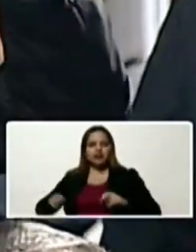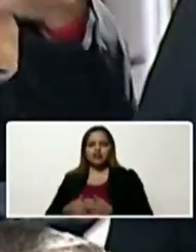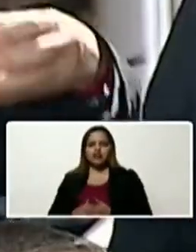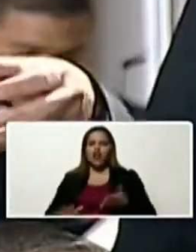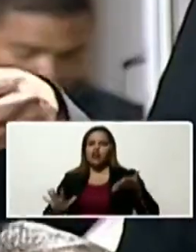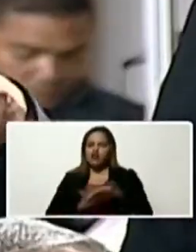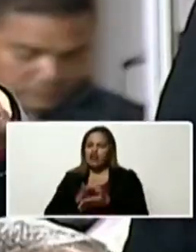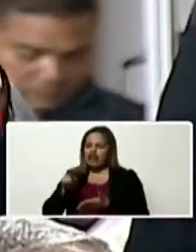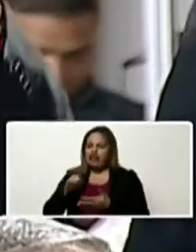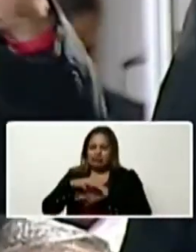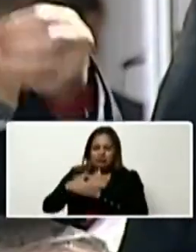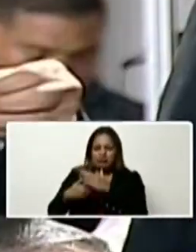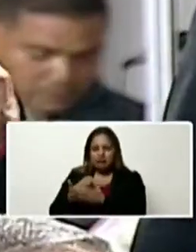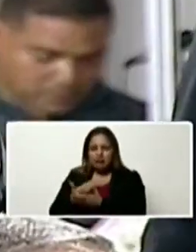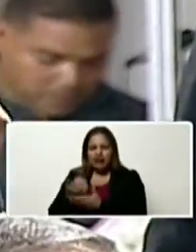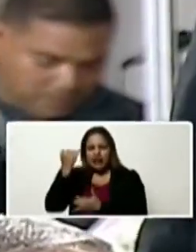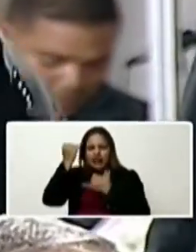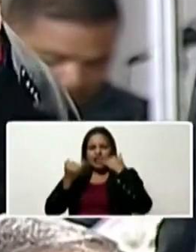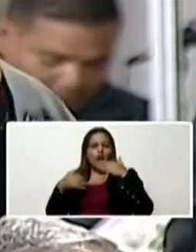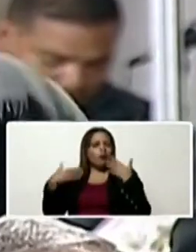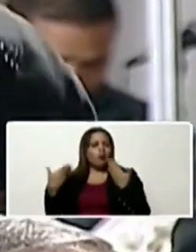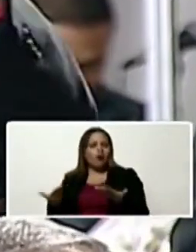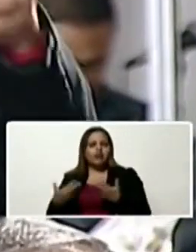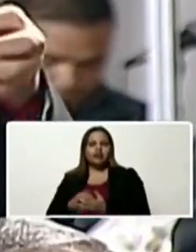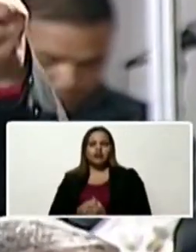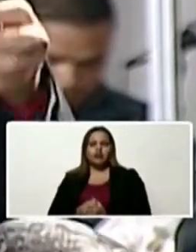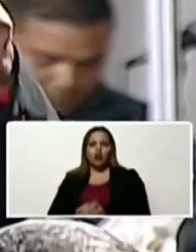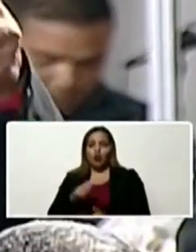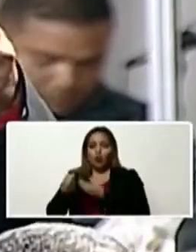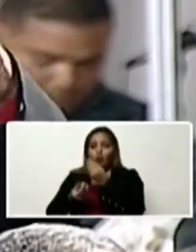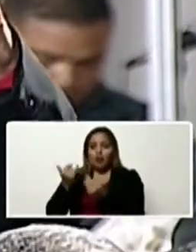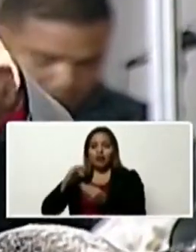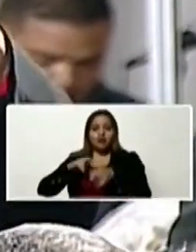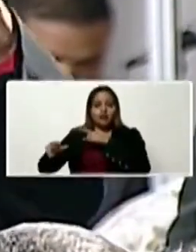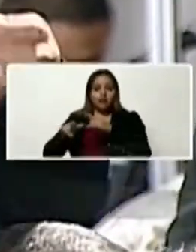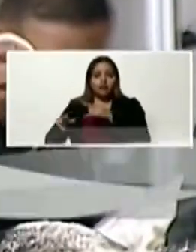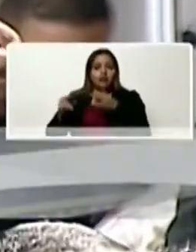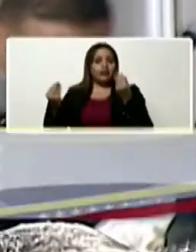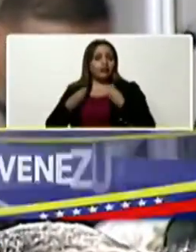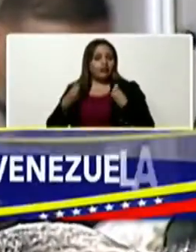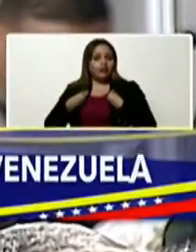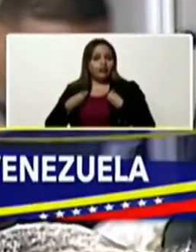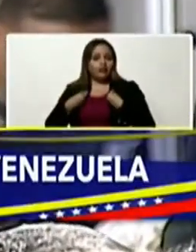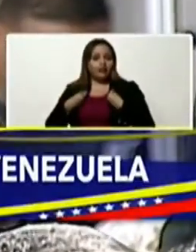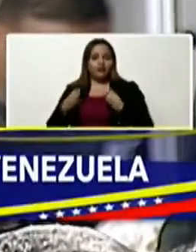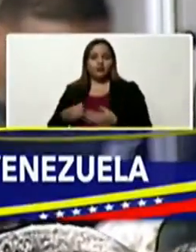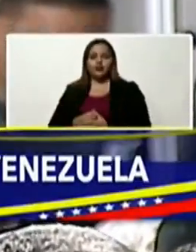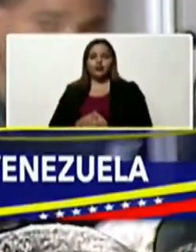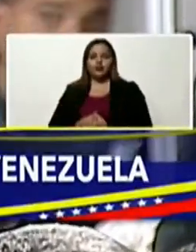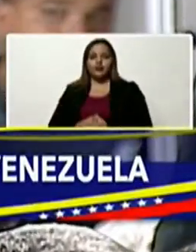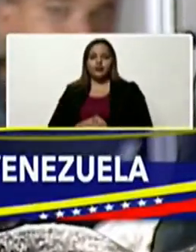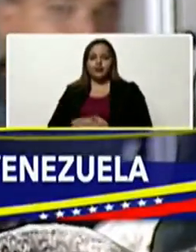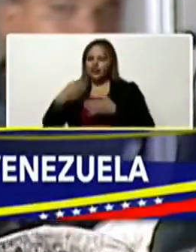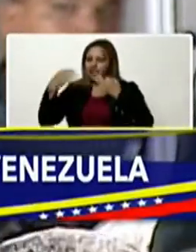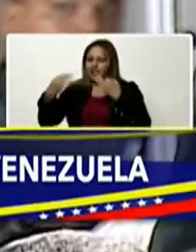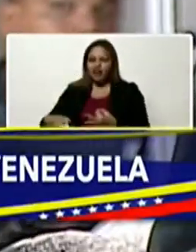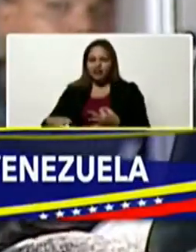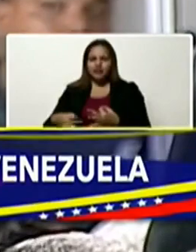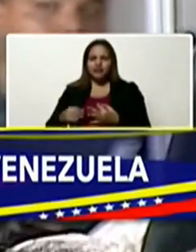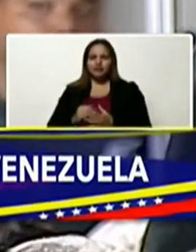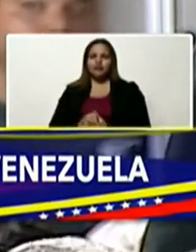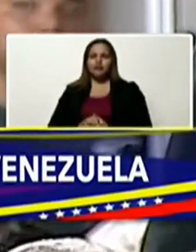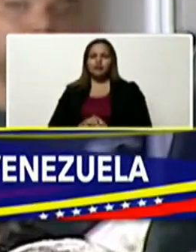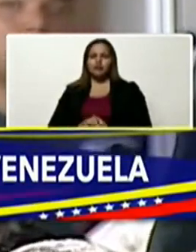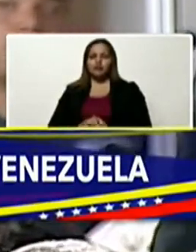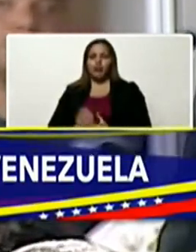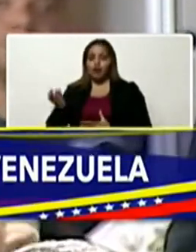estas conspiraciones, cuáles son, cómo está relacionado con la vida real, la vida concreta en particular